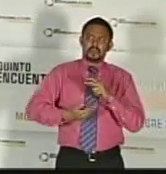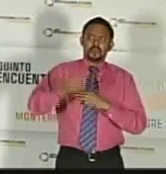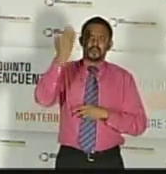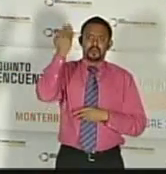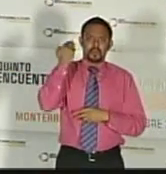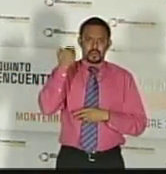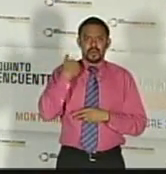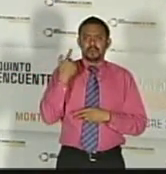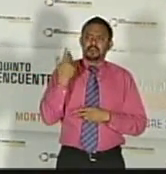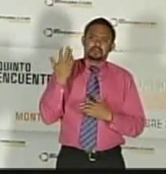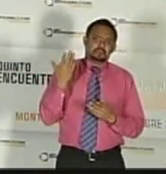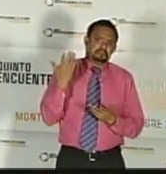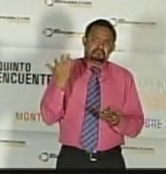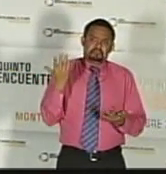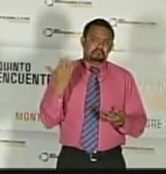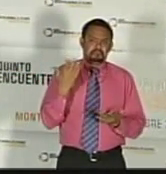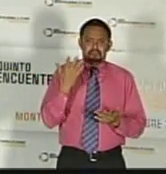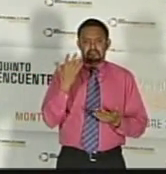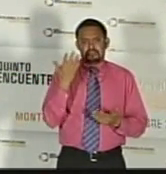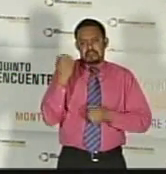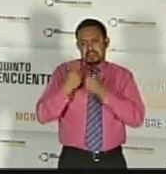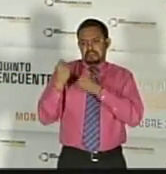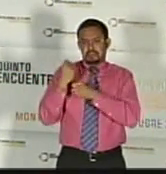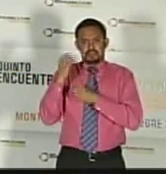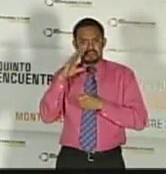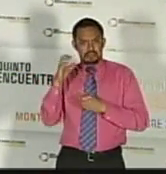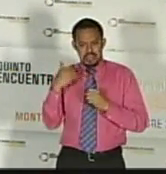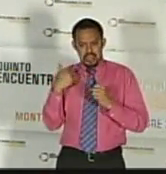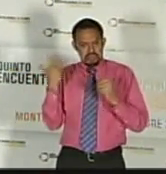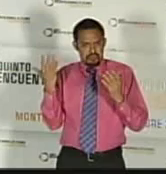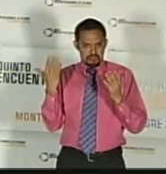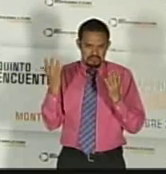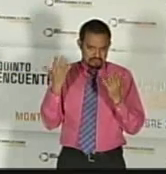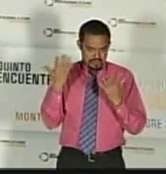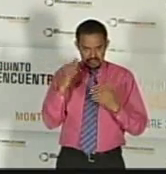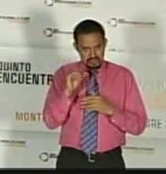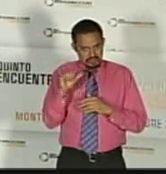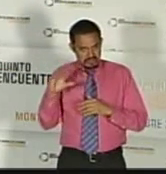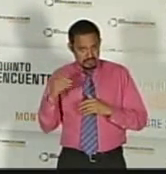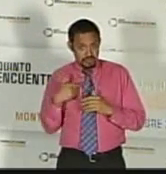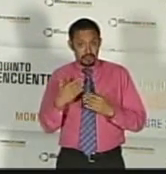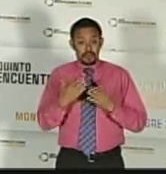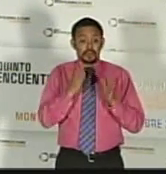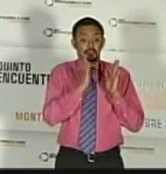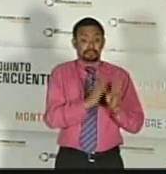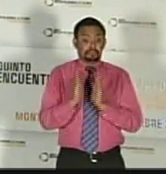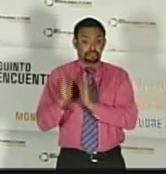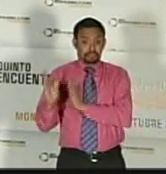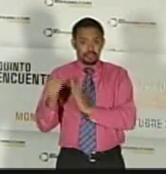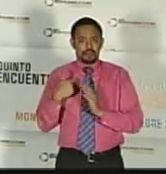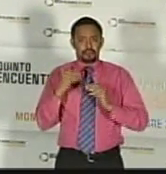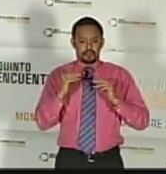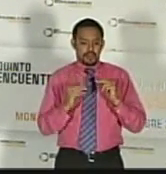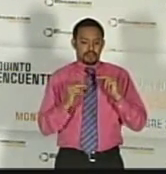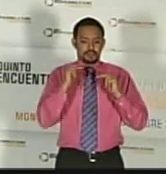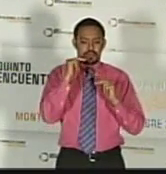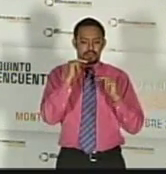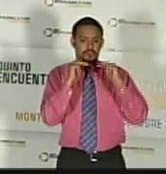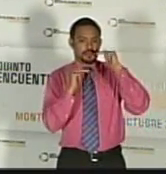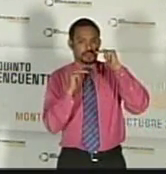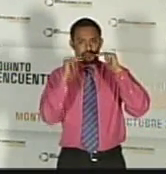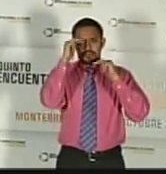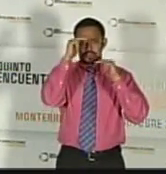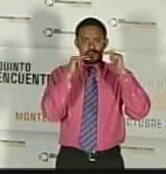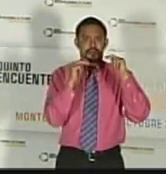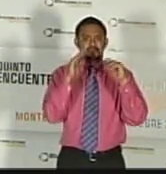Media y toda está dividida en sectores, y mientras más se eleva uno, más específico tiene